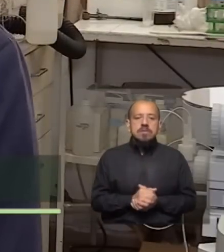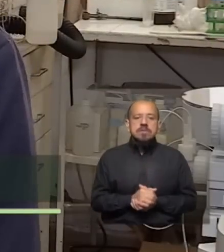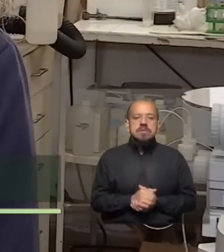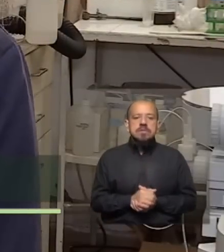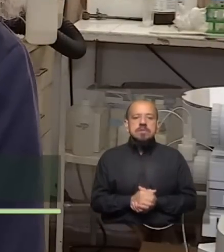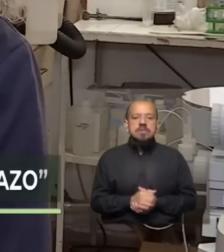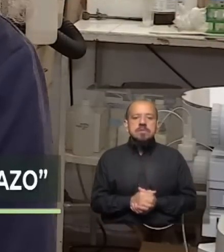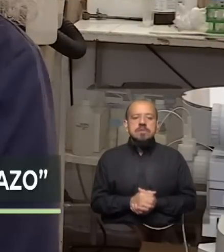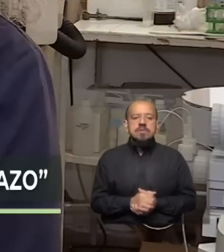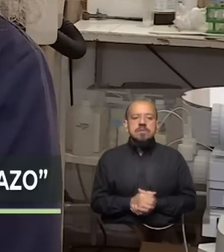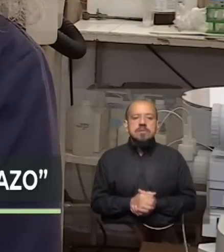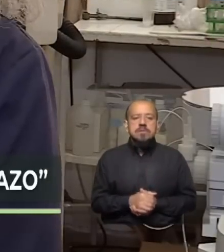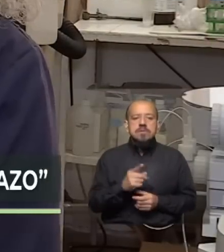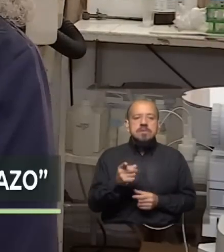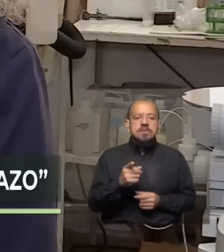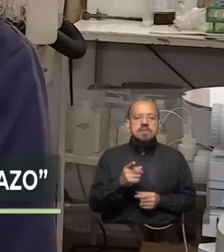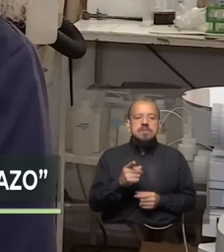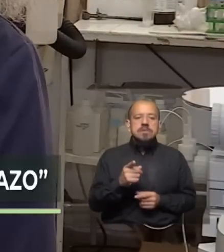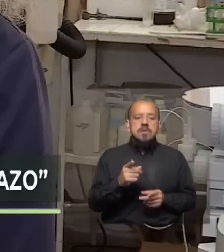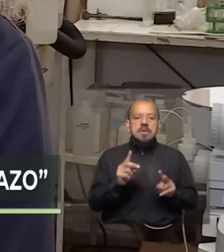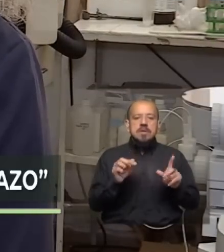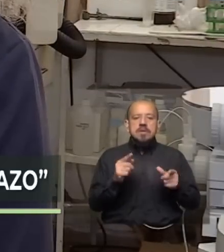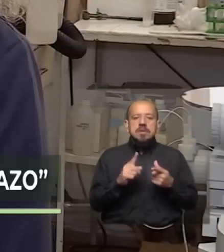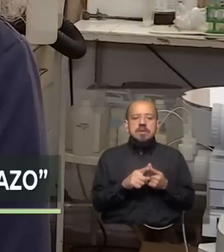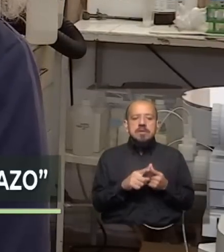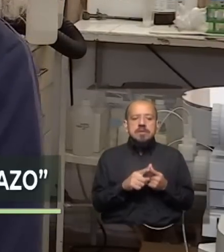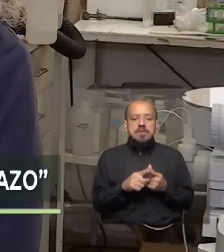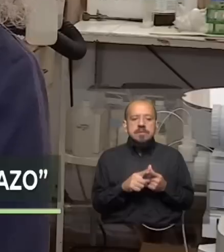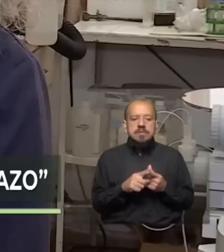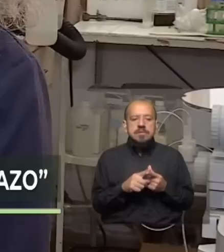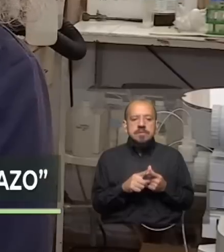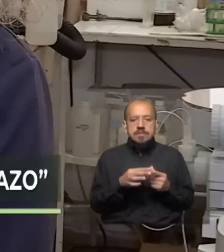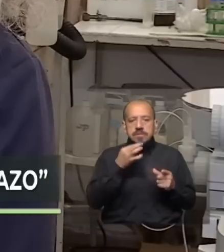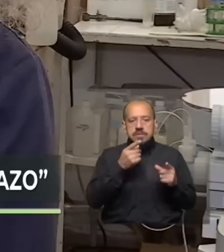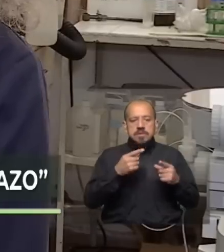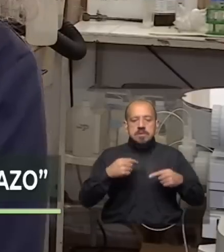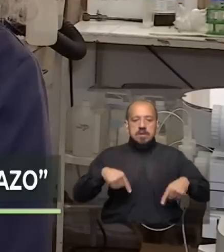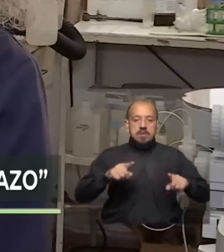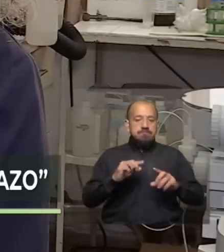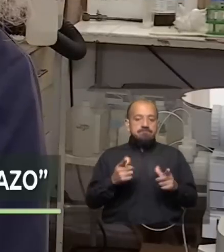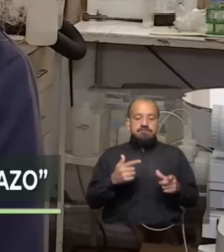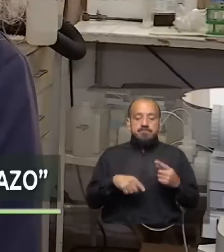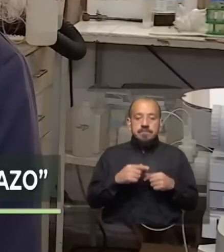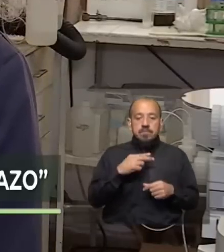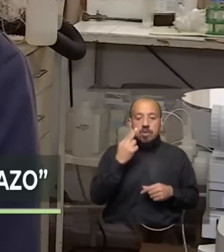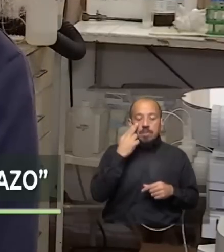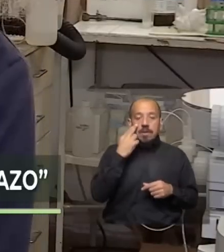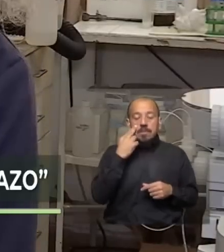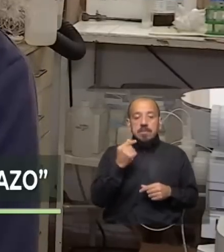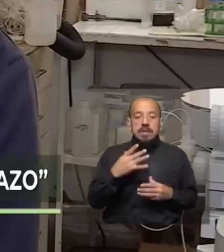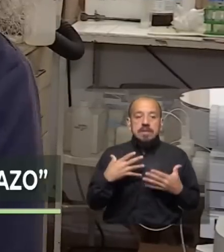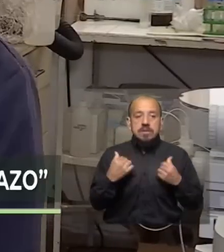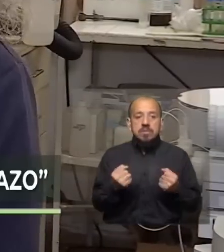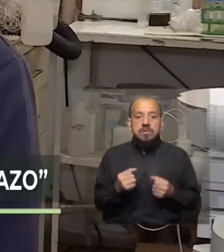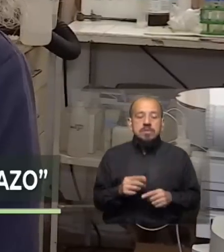está establecida en el reglamento bromatológico nacional y indica que es aquella que no presenta riesgos para la salud ni